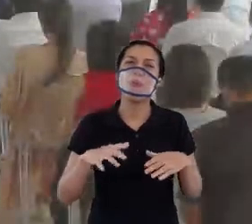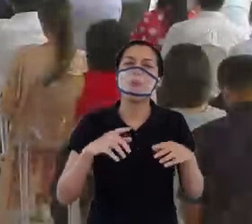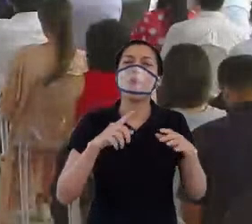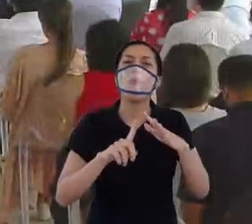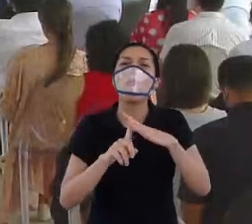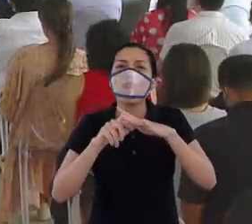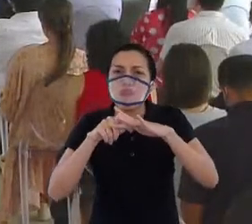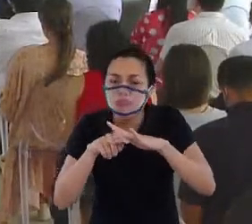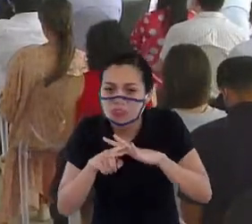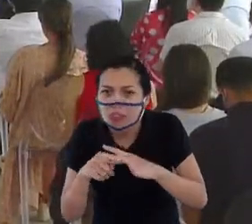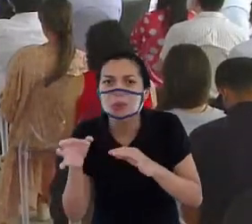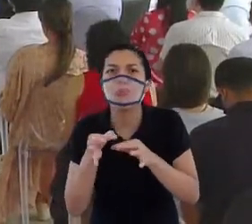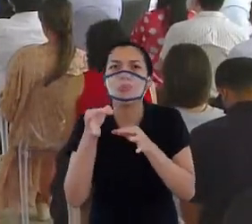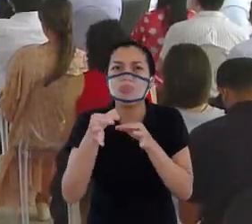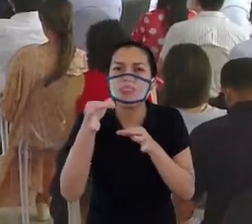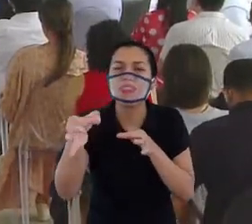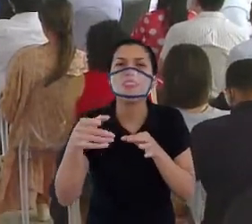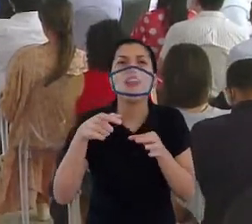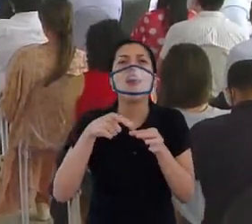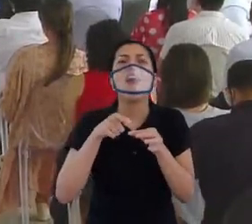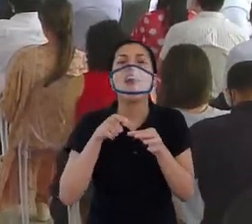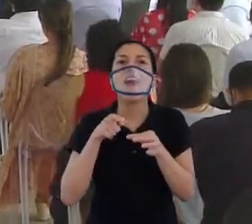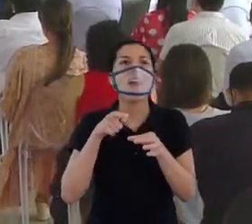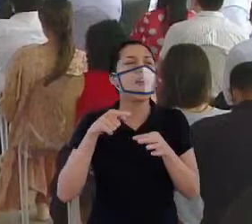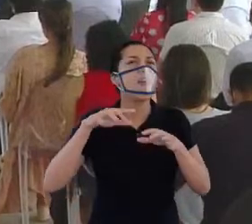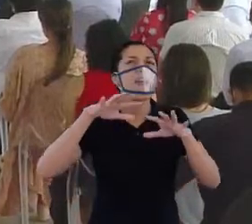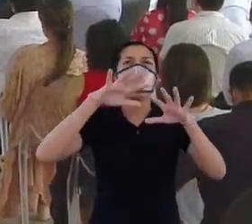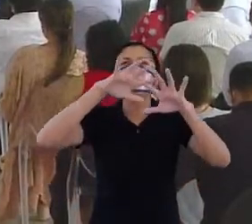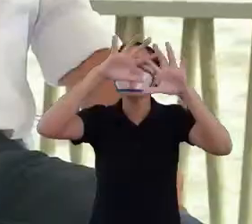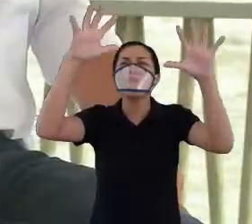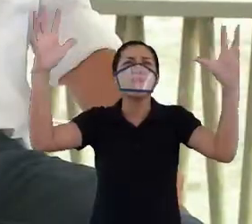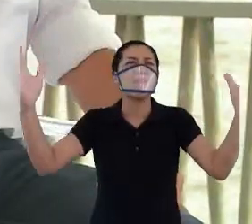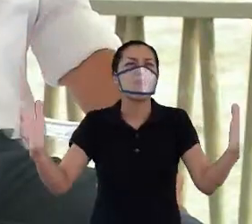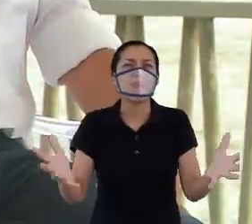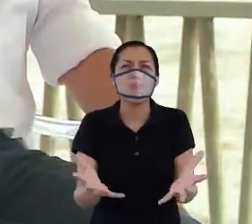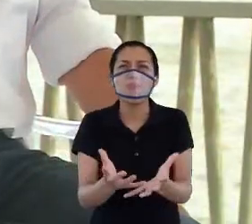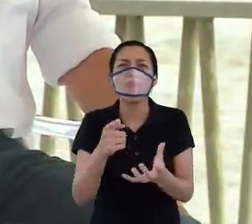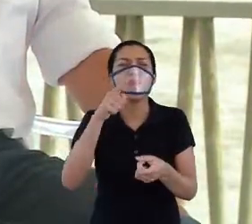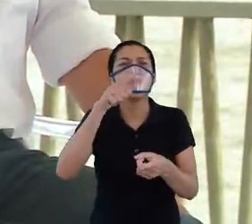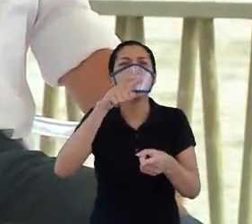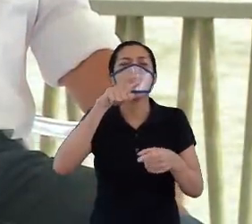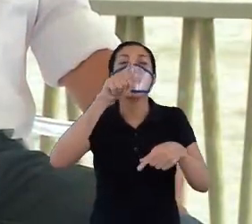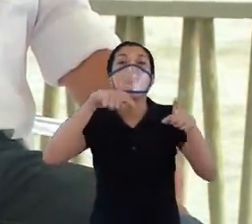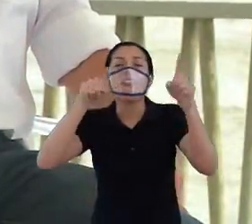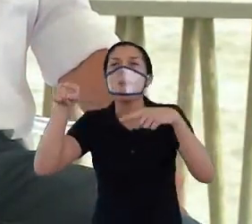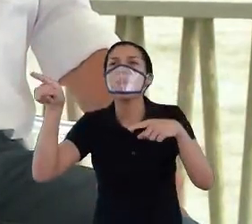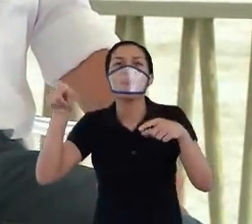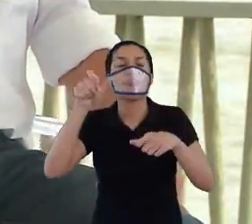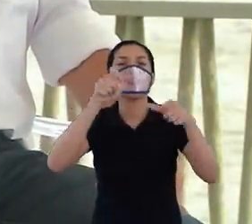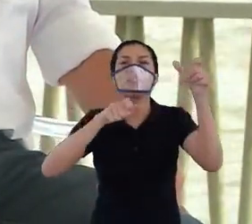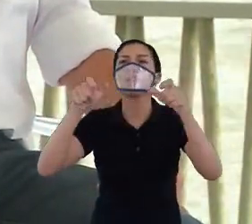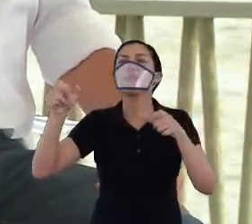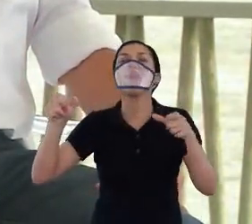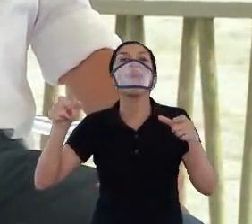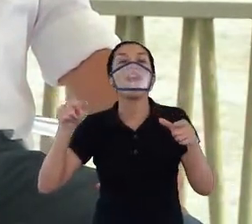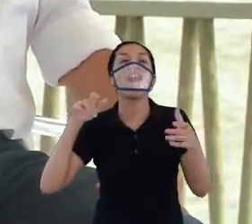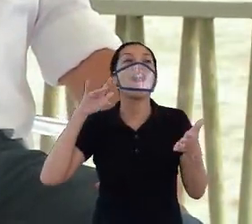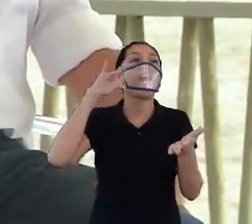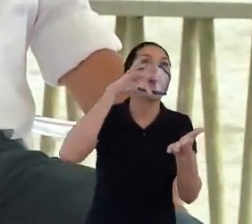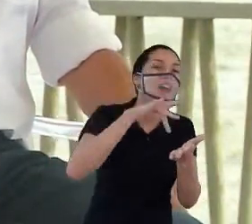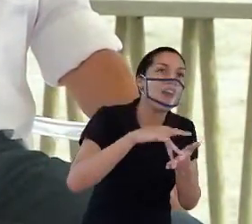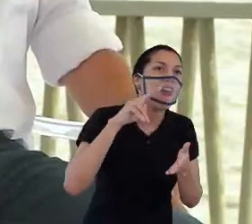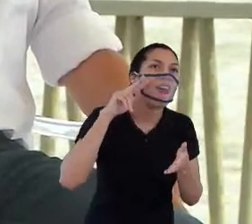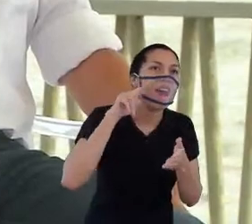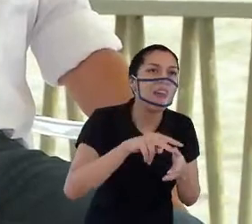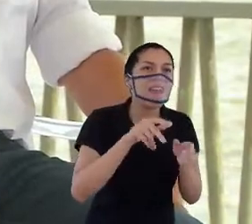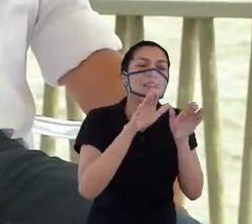cualquier parte del mundo pagan todo el dinero para ver las especies que tenemos allí, las aves, avistamiento de aves,